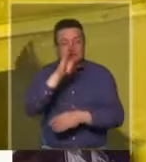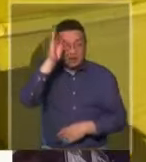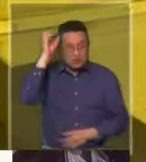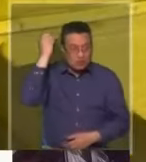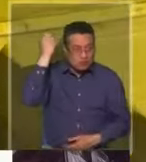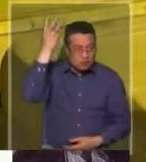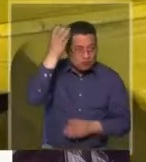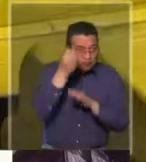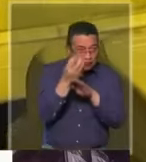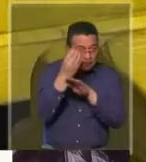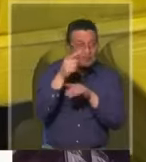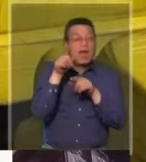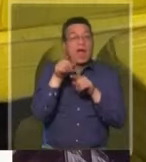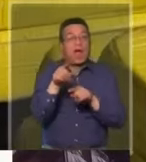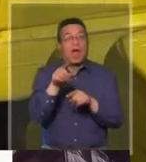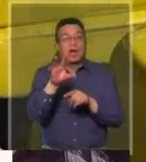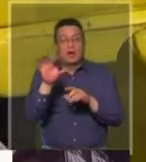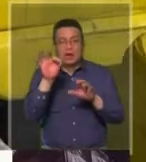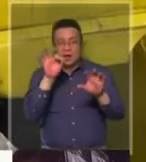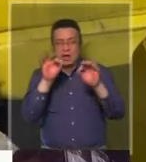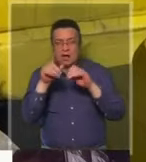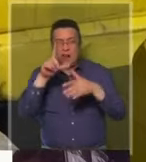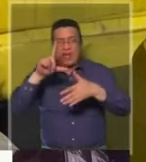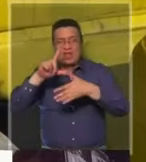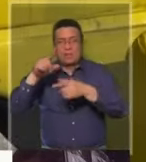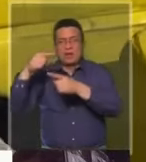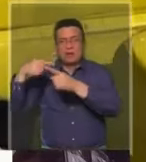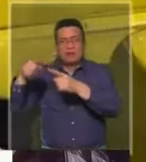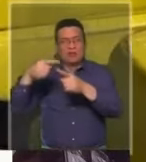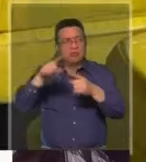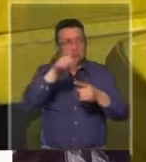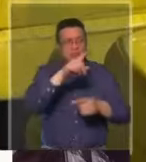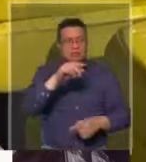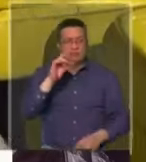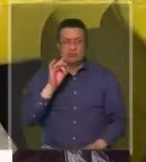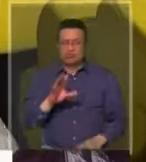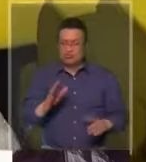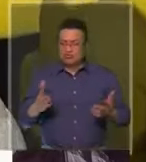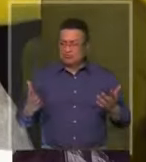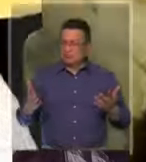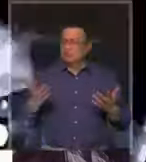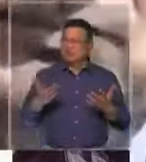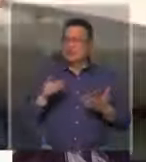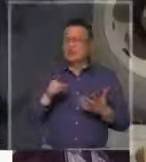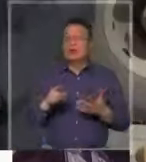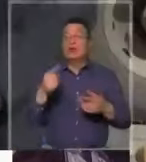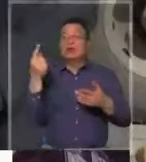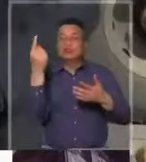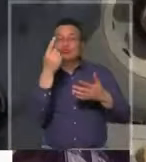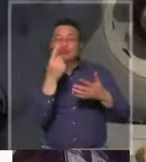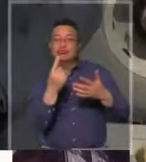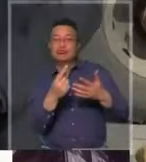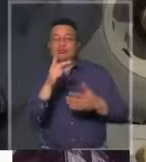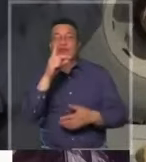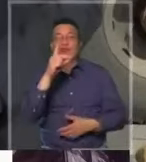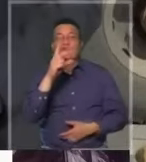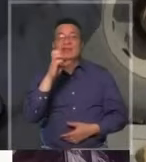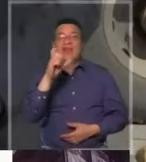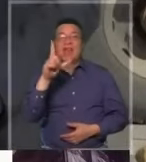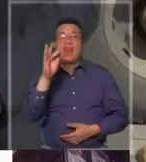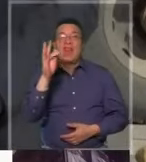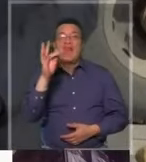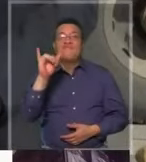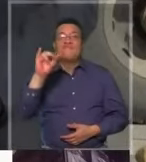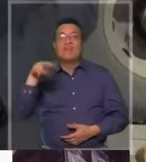realizados en distintos puntos de latinoamérica se ha incautado drogas de este con este cuño del delfín tanto en